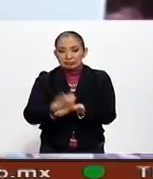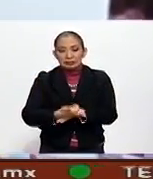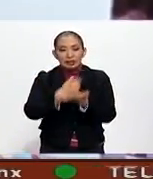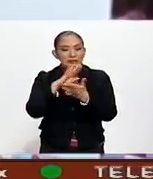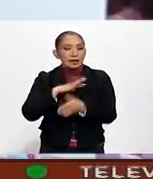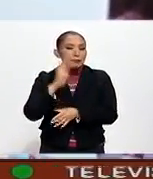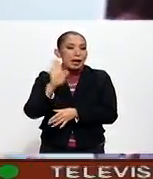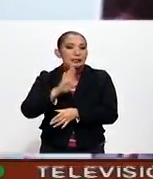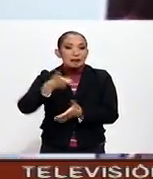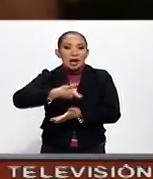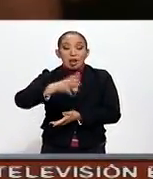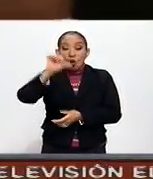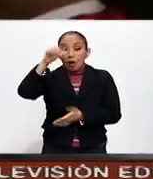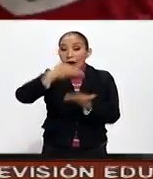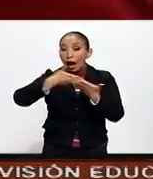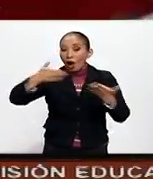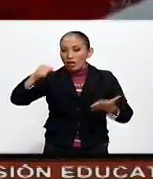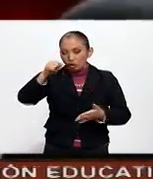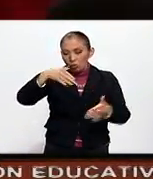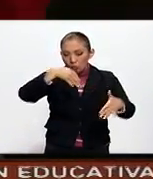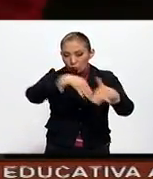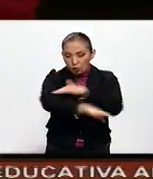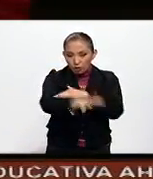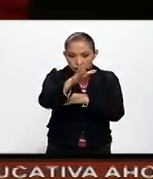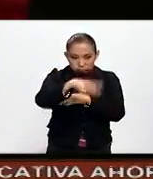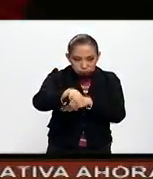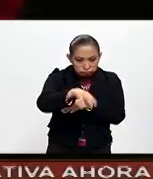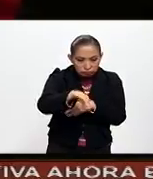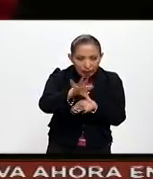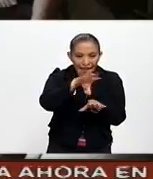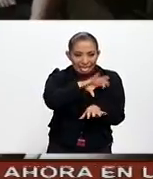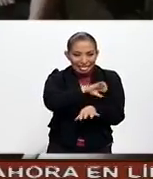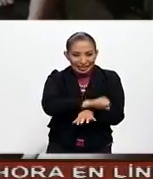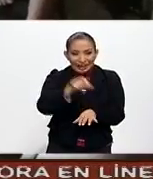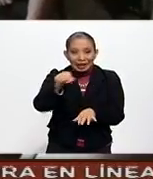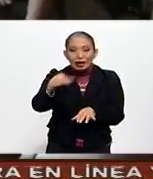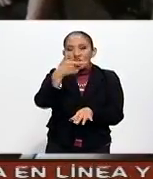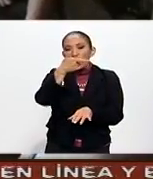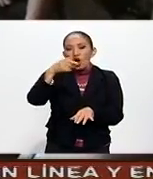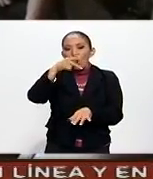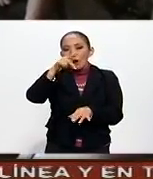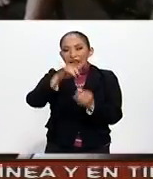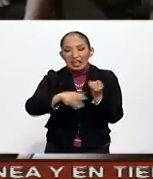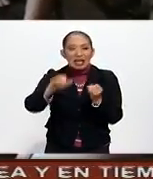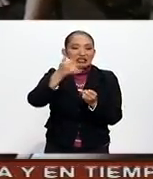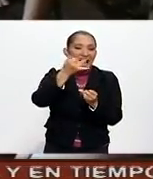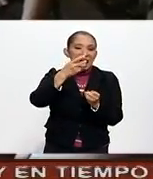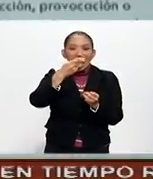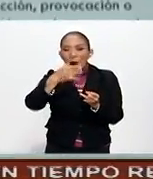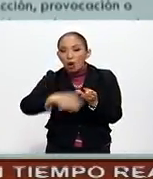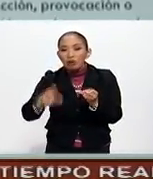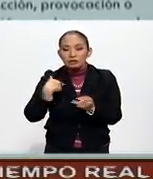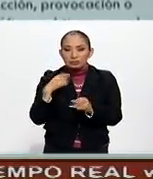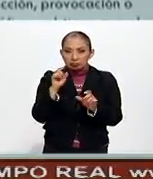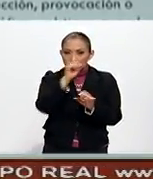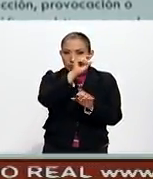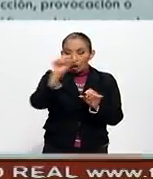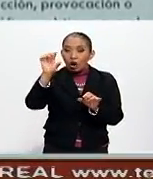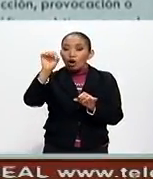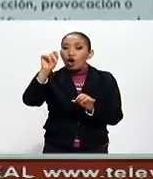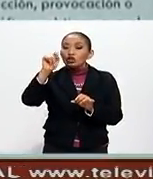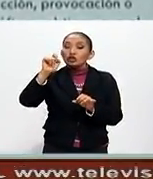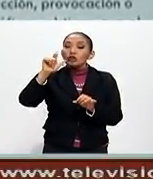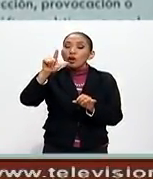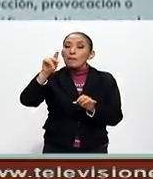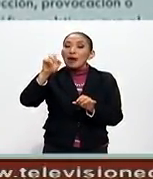piensa que es algo cara. Hoy día tú te metes a tu buscador de preferencia, Omar, y tú pones control parental y te va a venir una